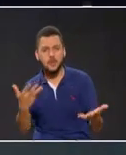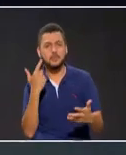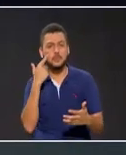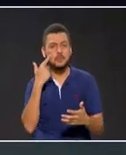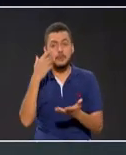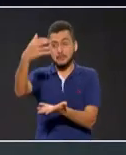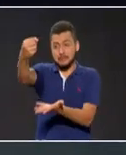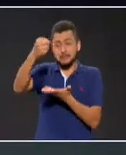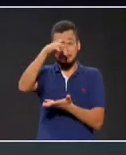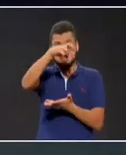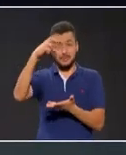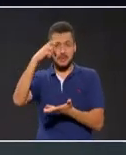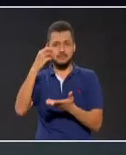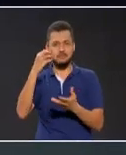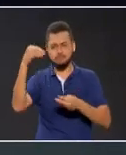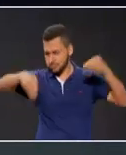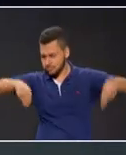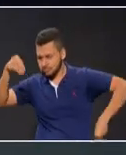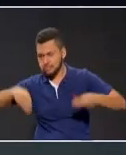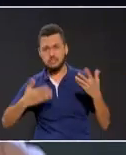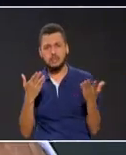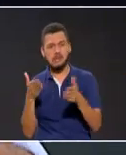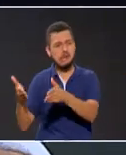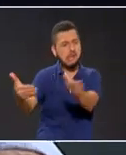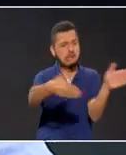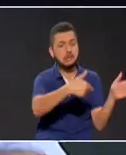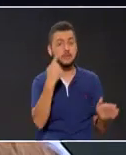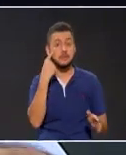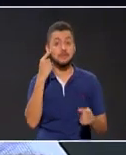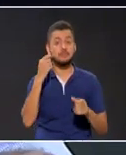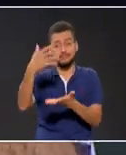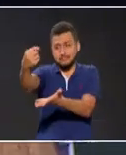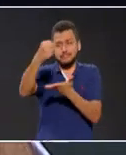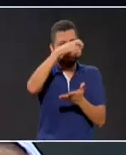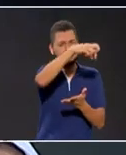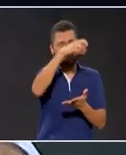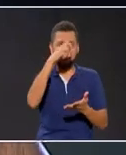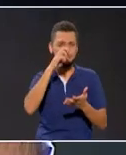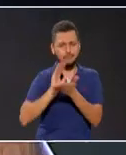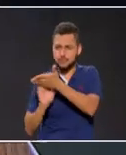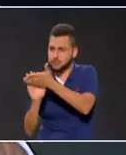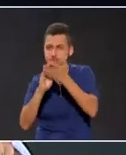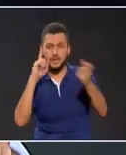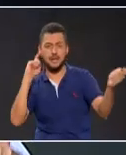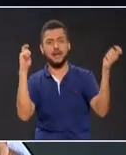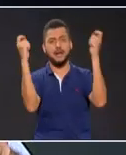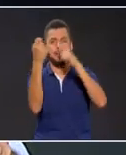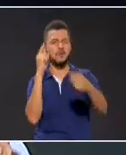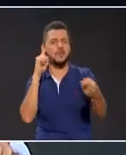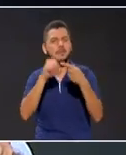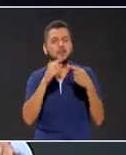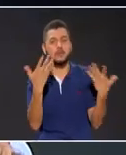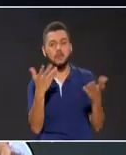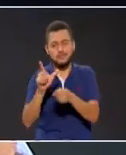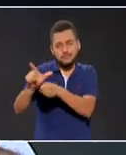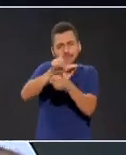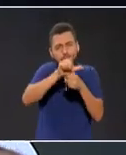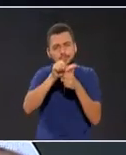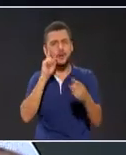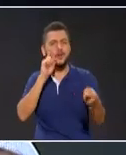hay que seguir consolidando y lo que hizo este gobierno es hacer unos planes locales de desarrollo bien hechos,